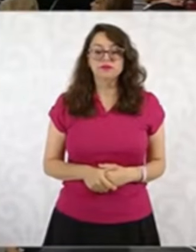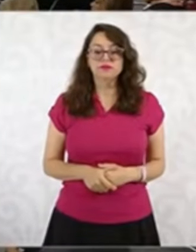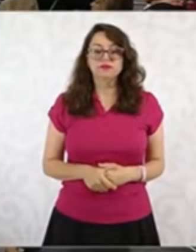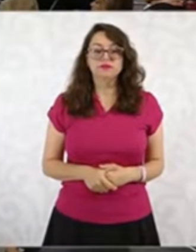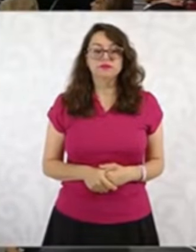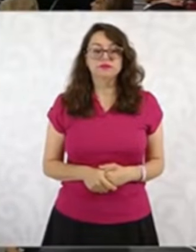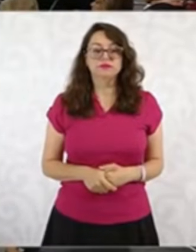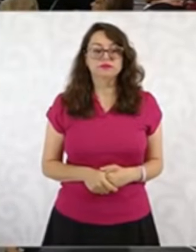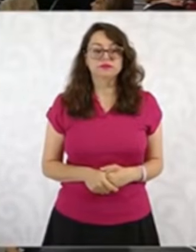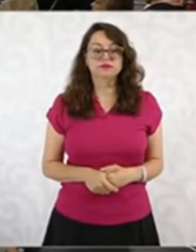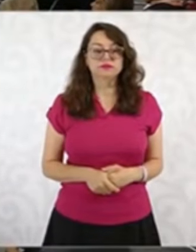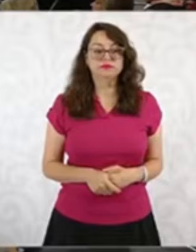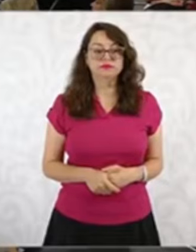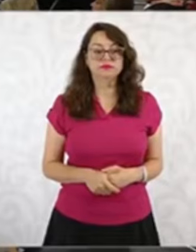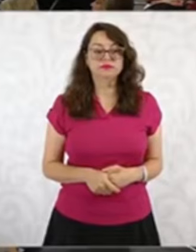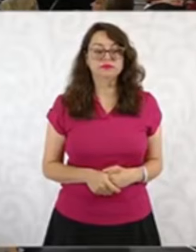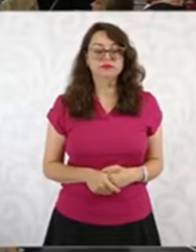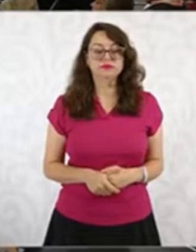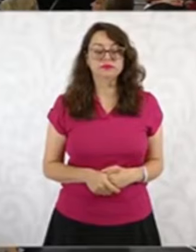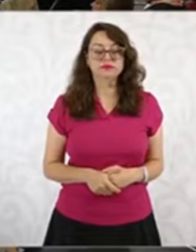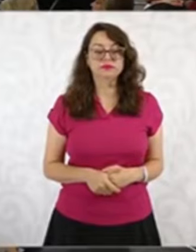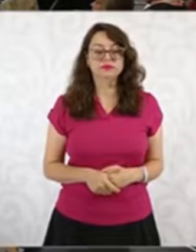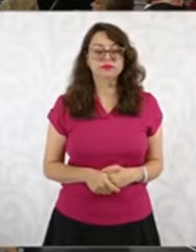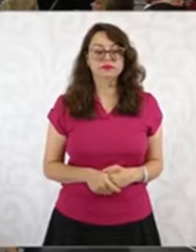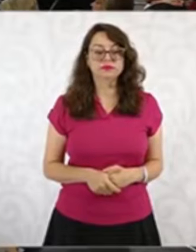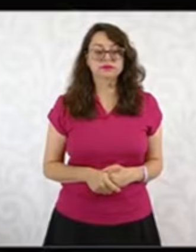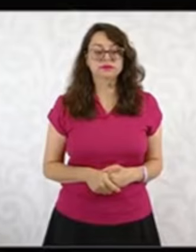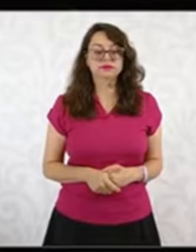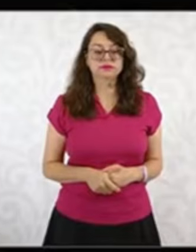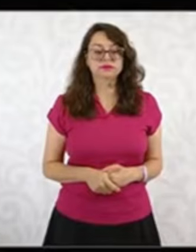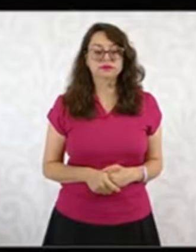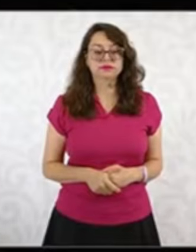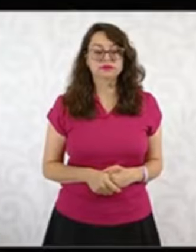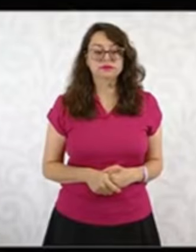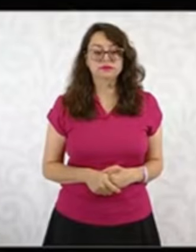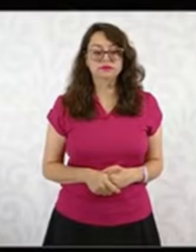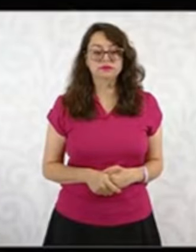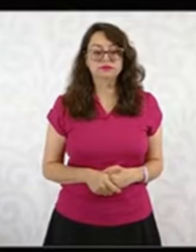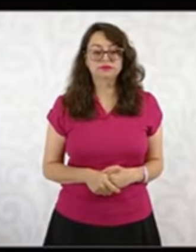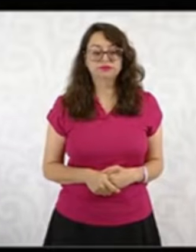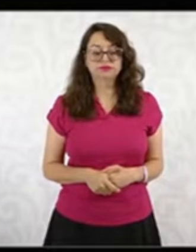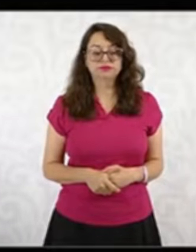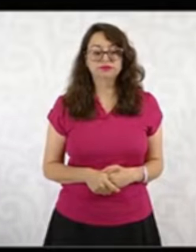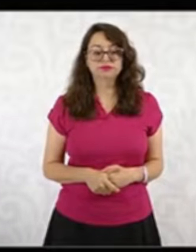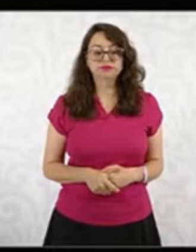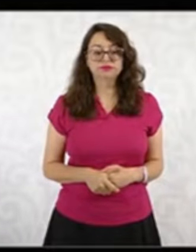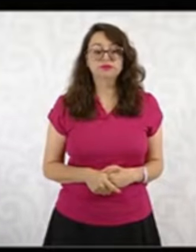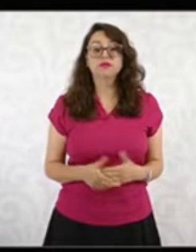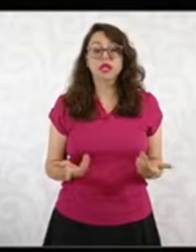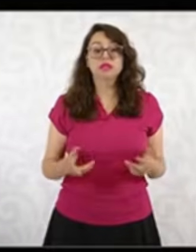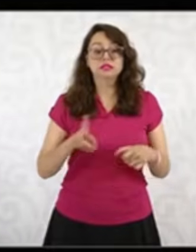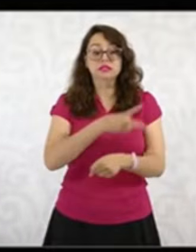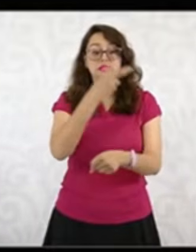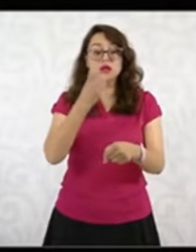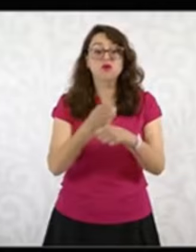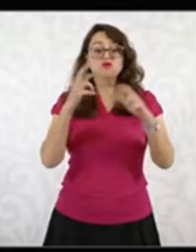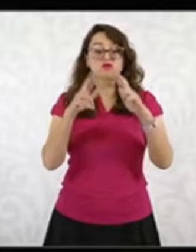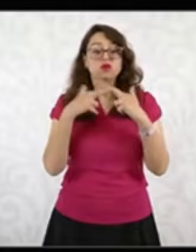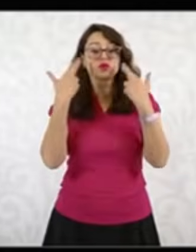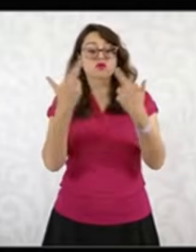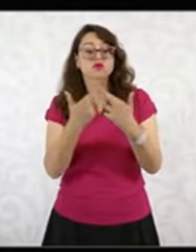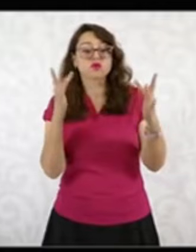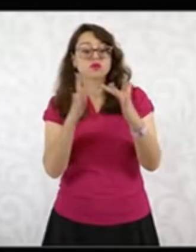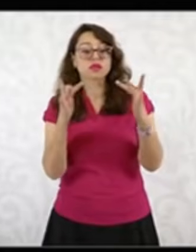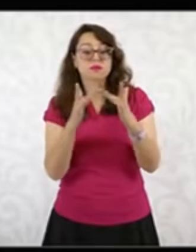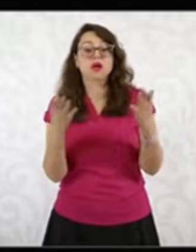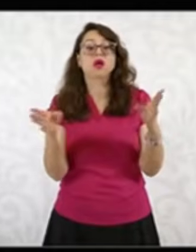Desde Washington, D.C., para comentarles qué se obtuvo en esta segunda ronda de conversaciones. Se tocaron muchos temas, desde reglas de origen,